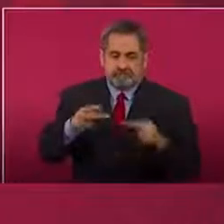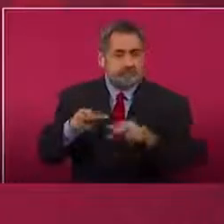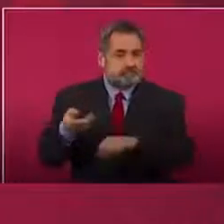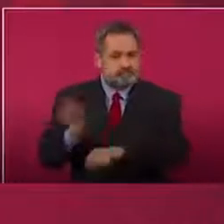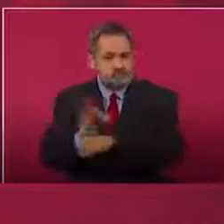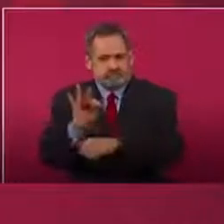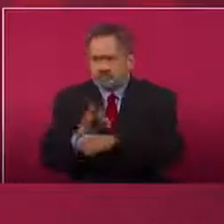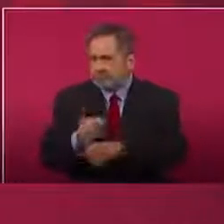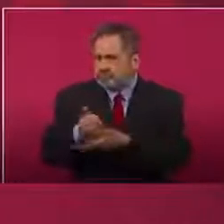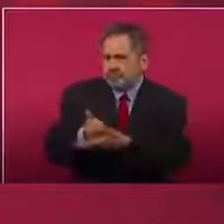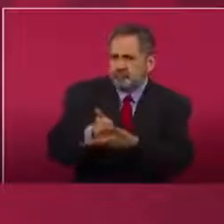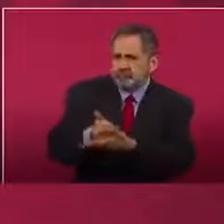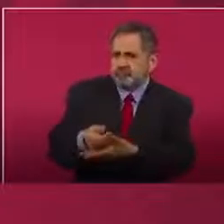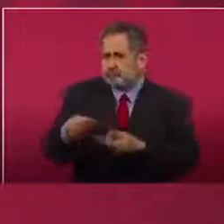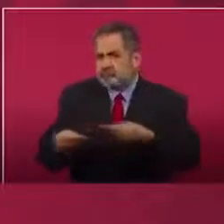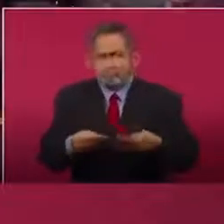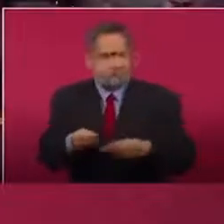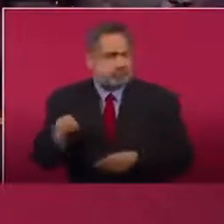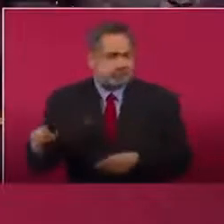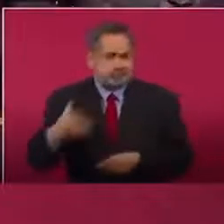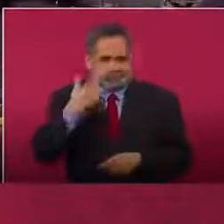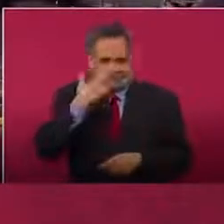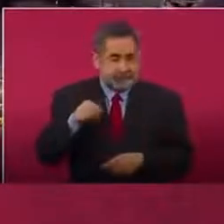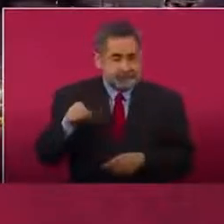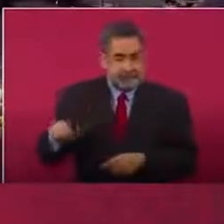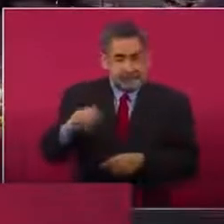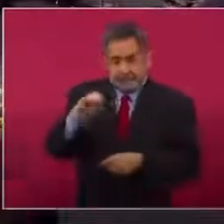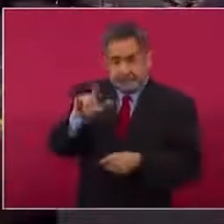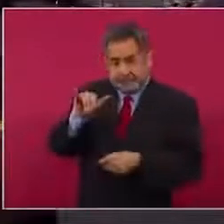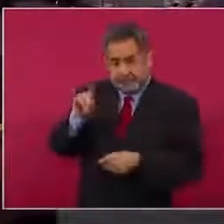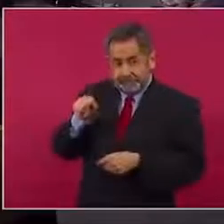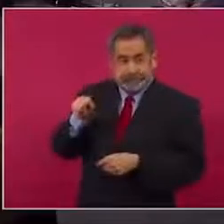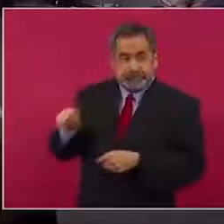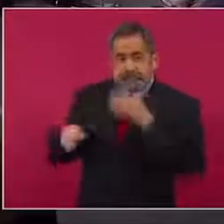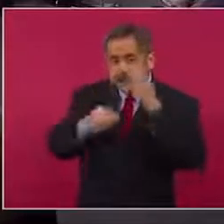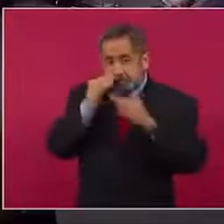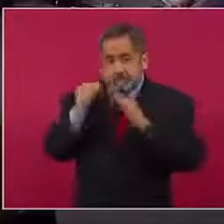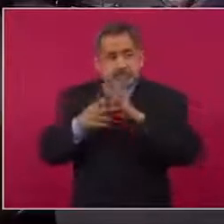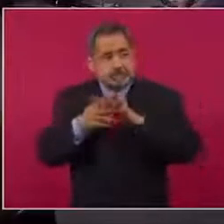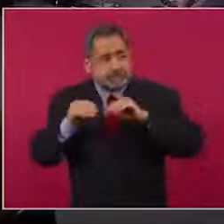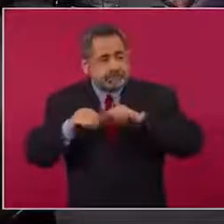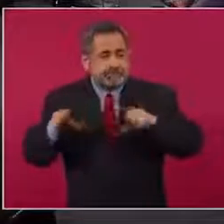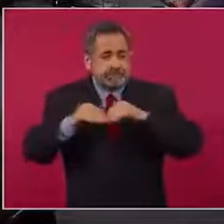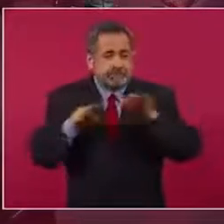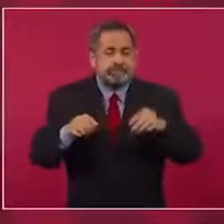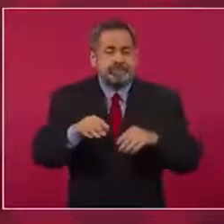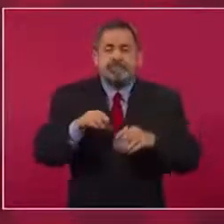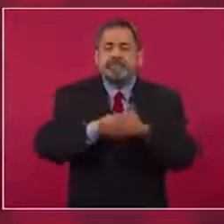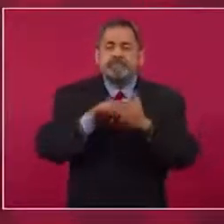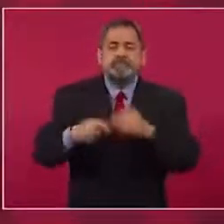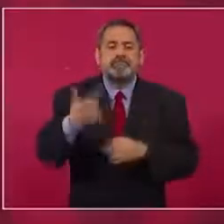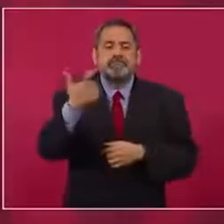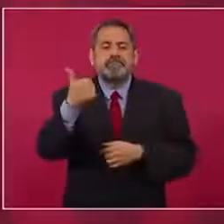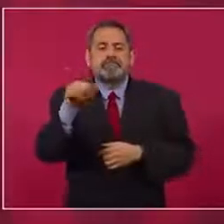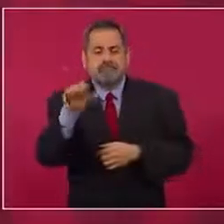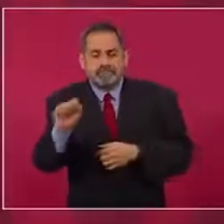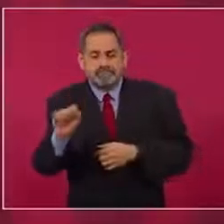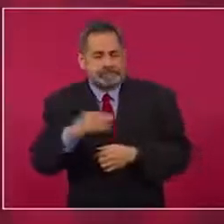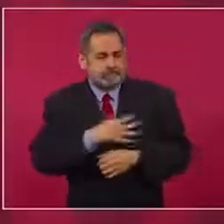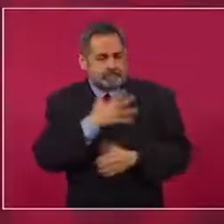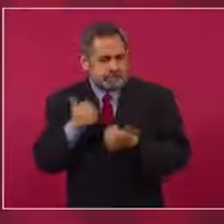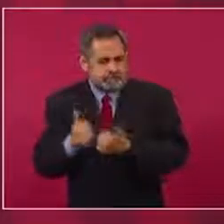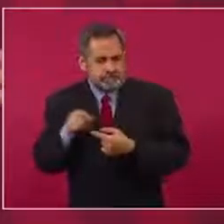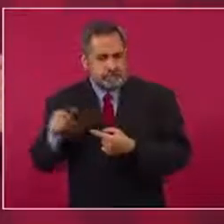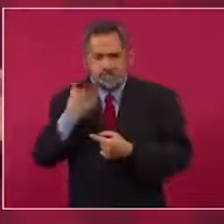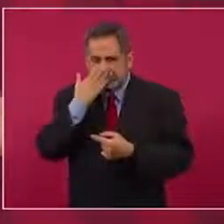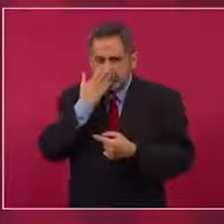está ayudando. Ella ha estado promoviendo lo del gas bienestar, que ya se